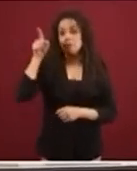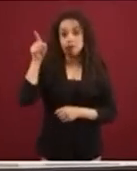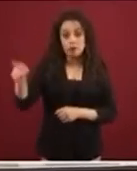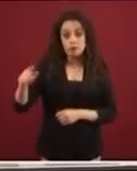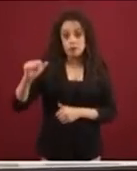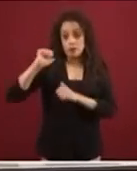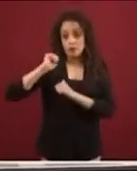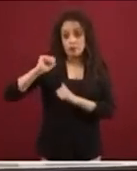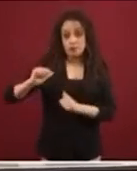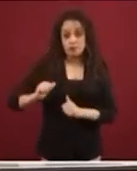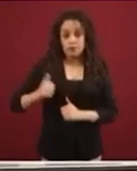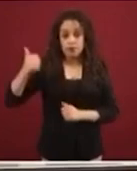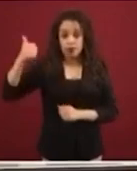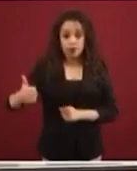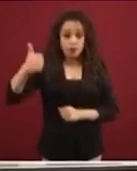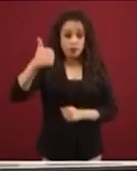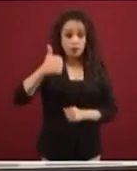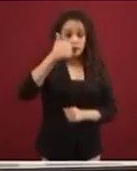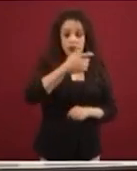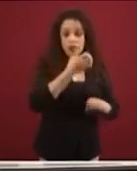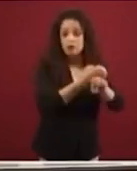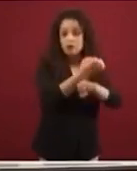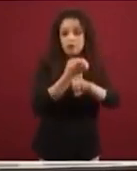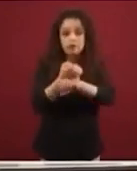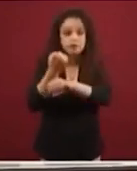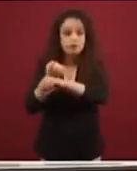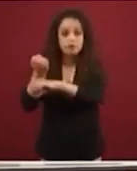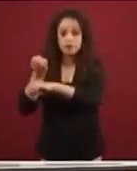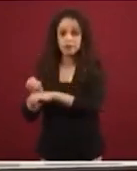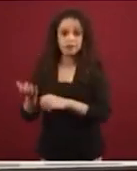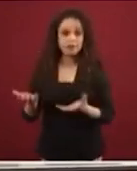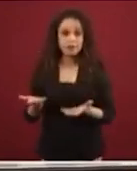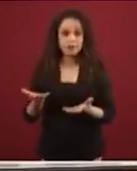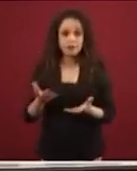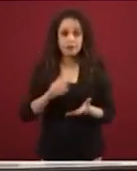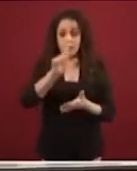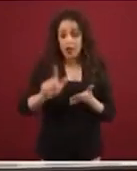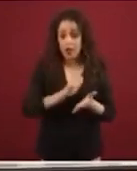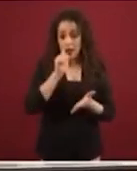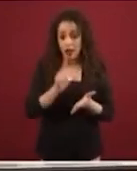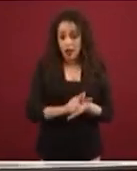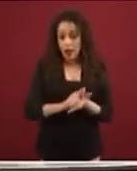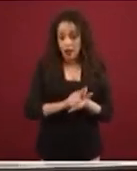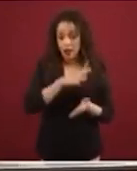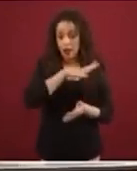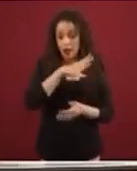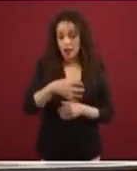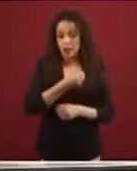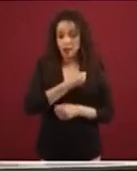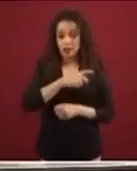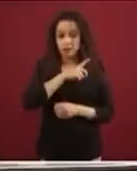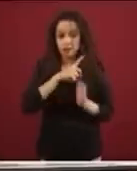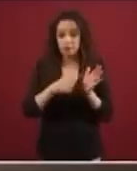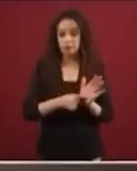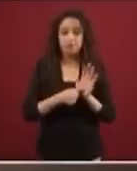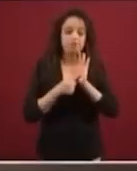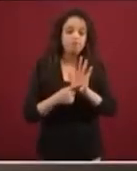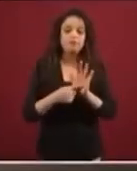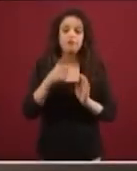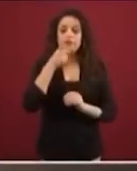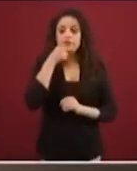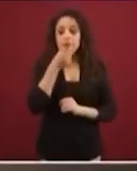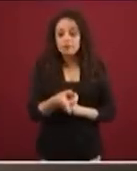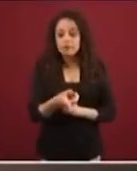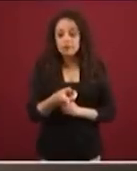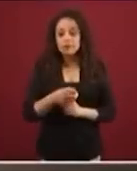estado y, como hemos explicado, la Ley General de Salud contempla lo que jurídicamente se llama la